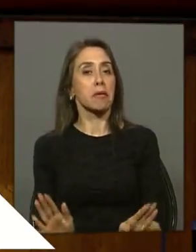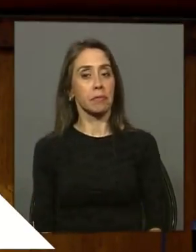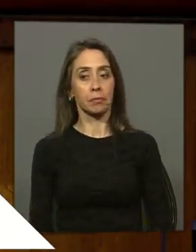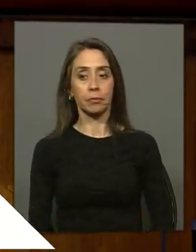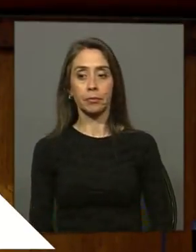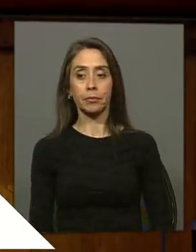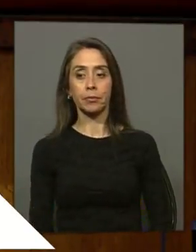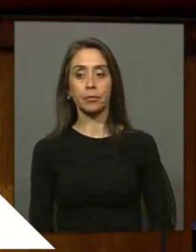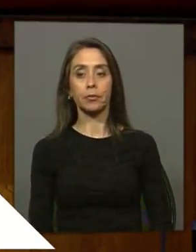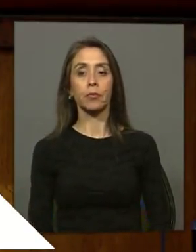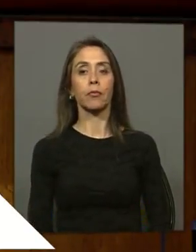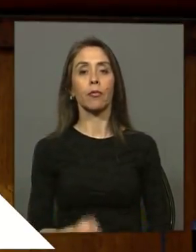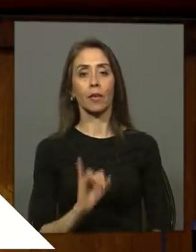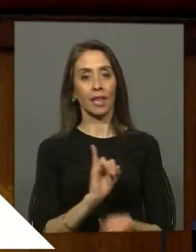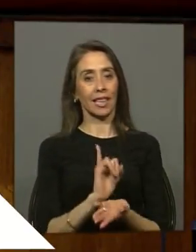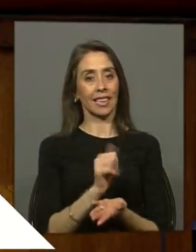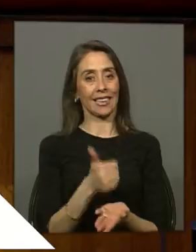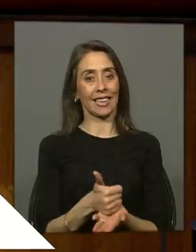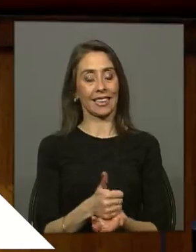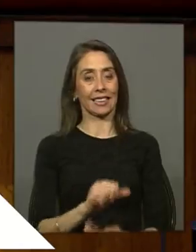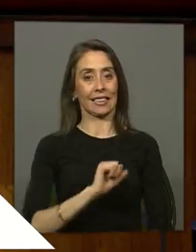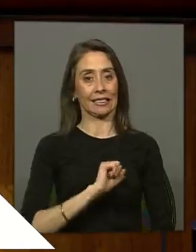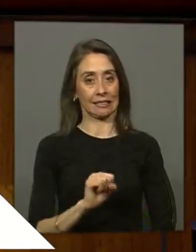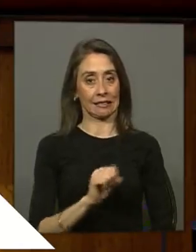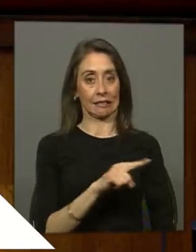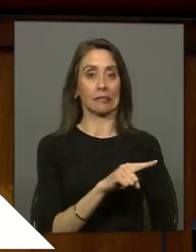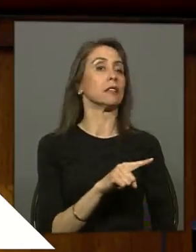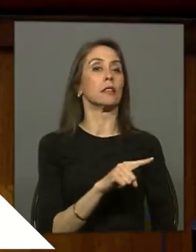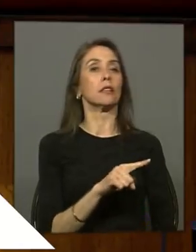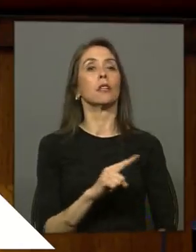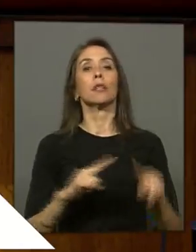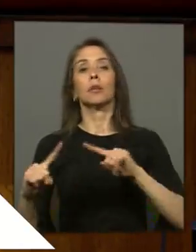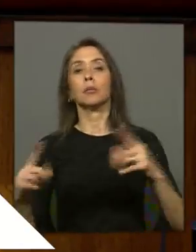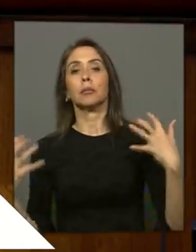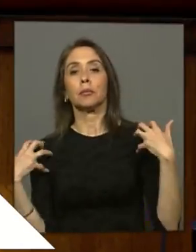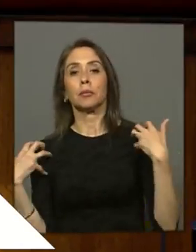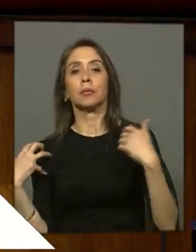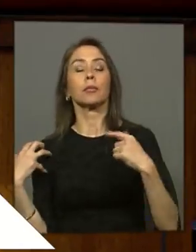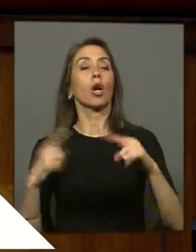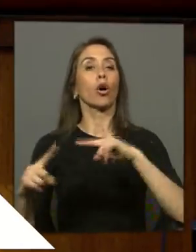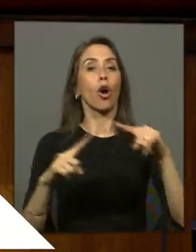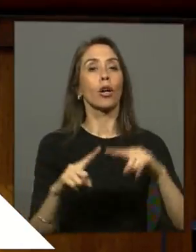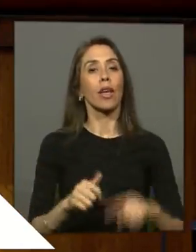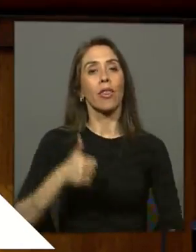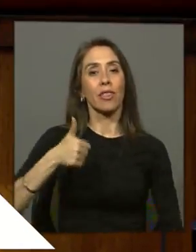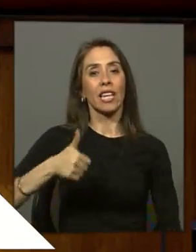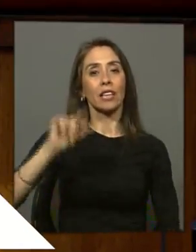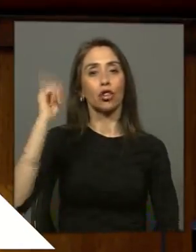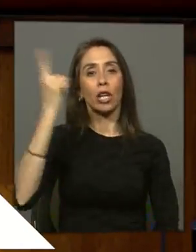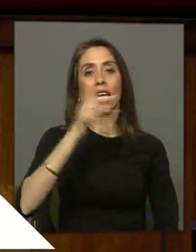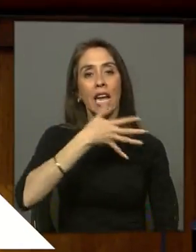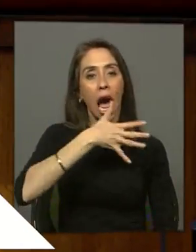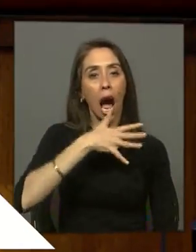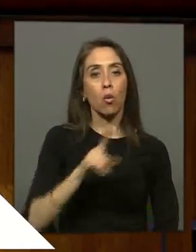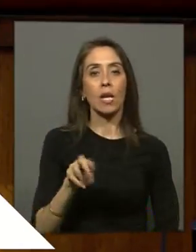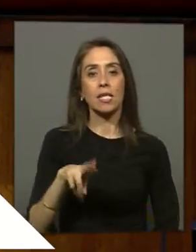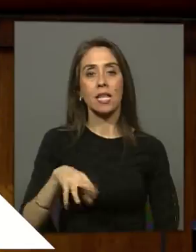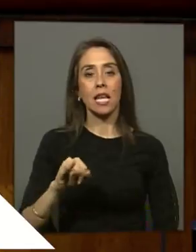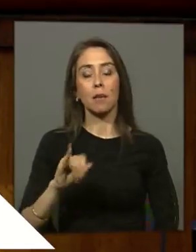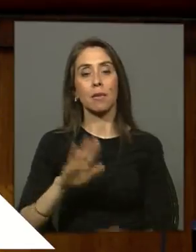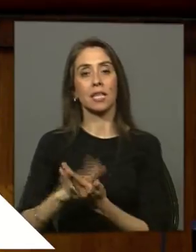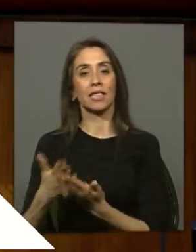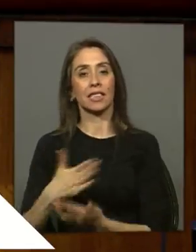último se propone que la intendencia de la región metropolitana coordine las acciones necesarias para que la dirección general de aguas y la seremia de salud